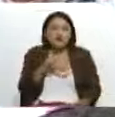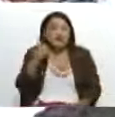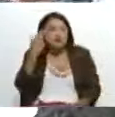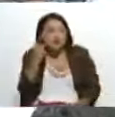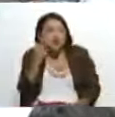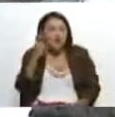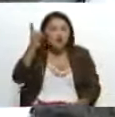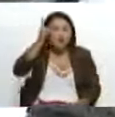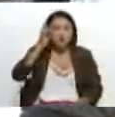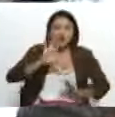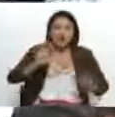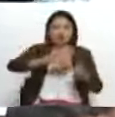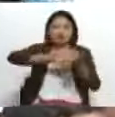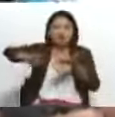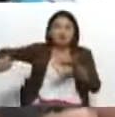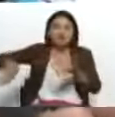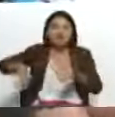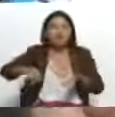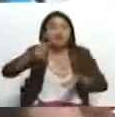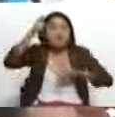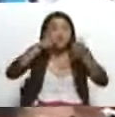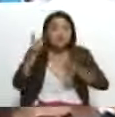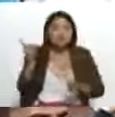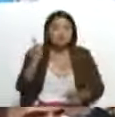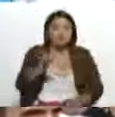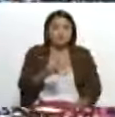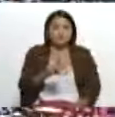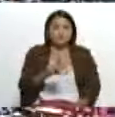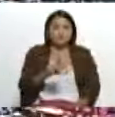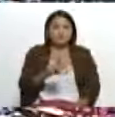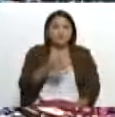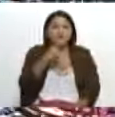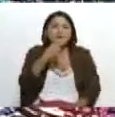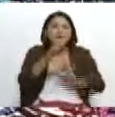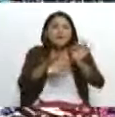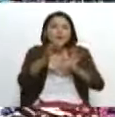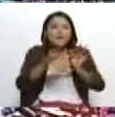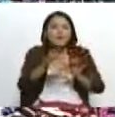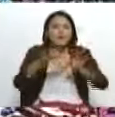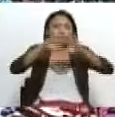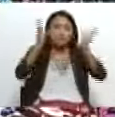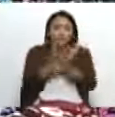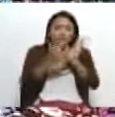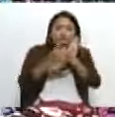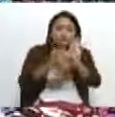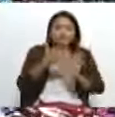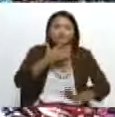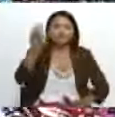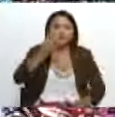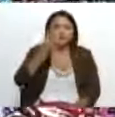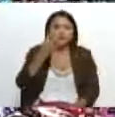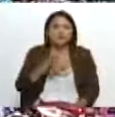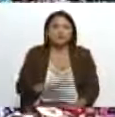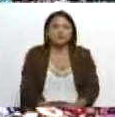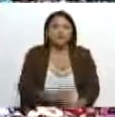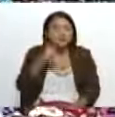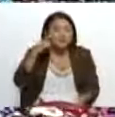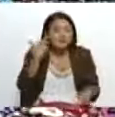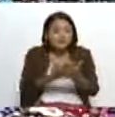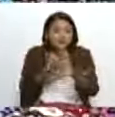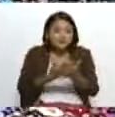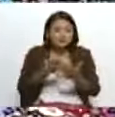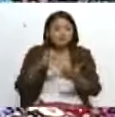Chávez, tuvo que llegar la revolución bolivariana para decirle al mundo la verdad, para decirle que los